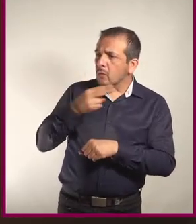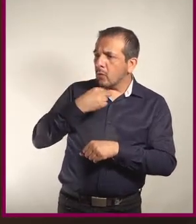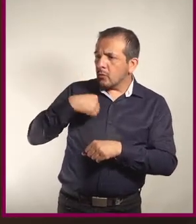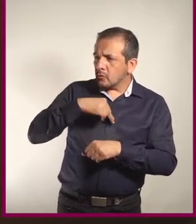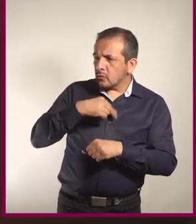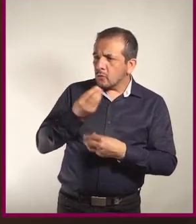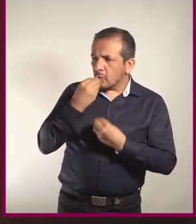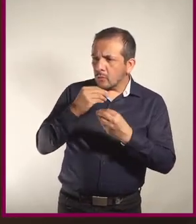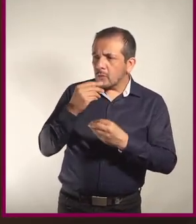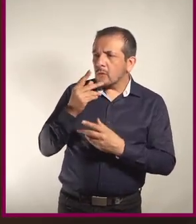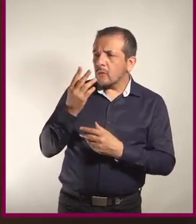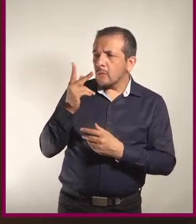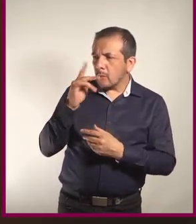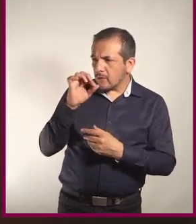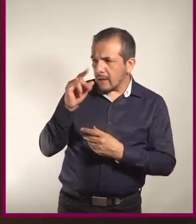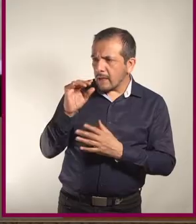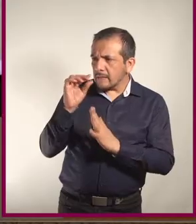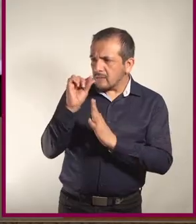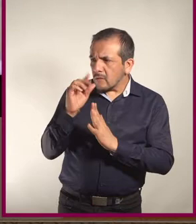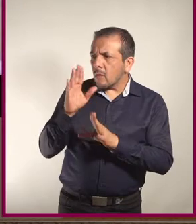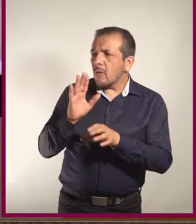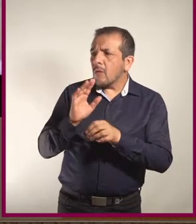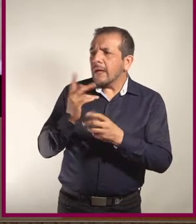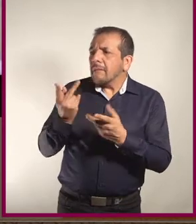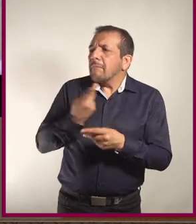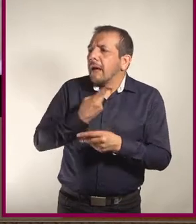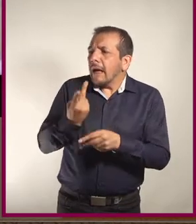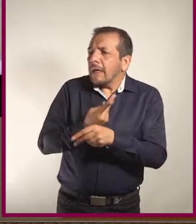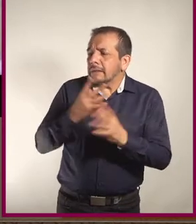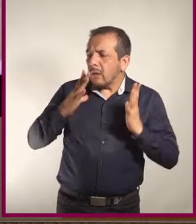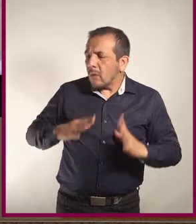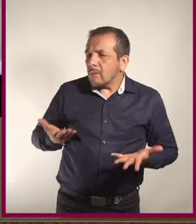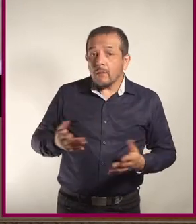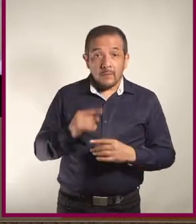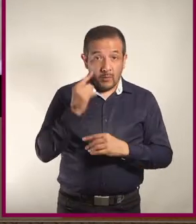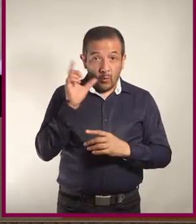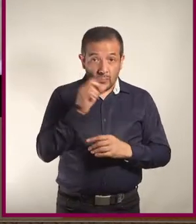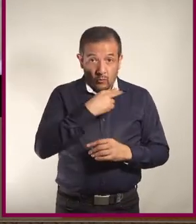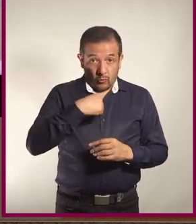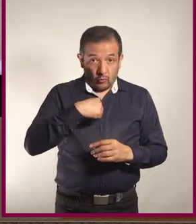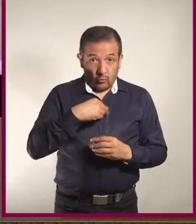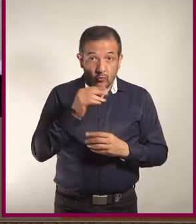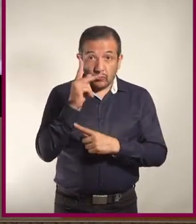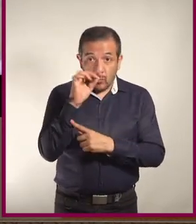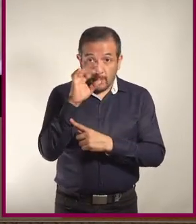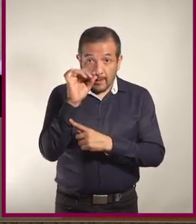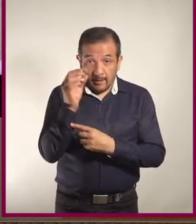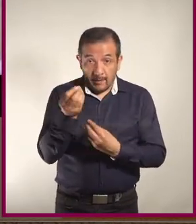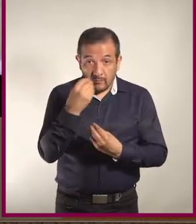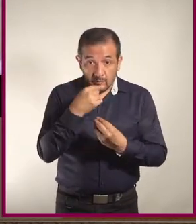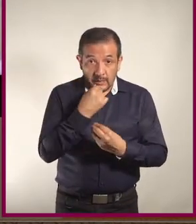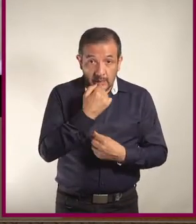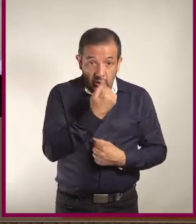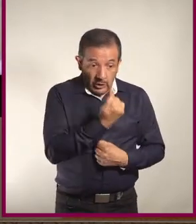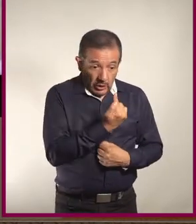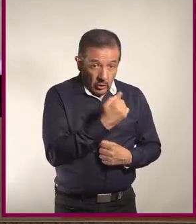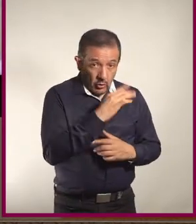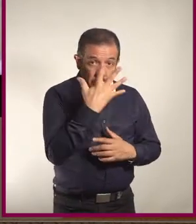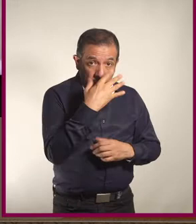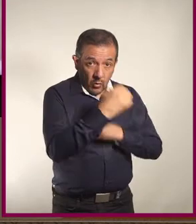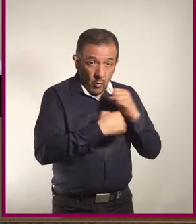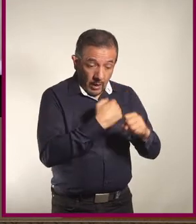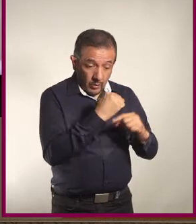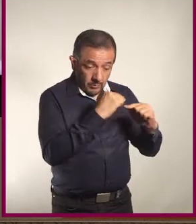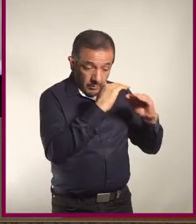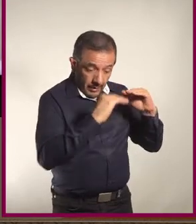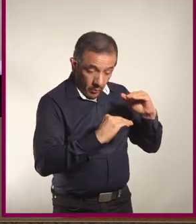cuerpo cuando no consumimos suficientes proteínas? Cuando no consumimos proteínas, y fundamentalmente esto es en los niños menores